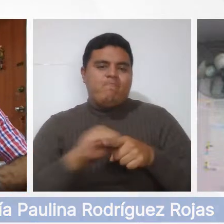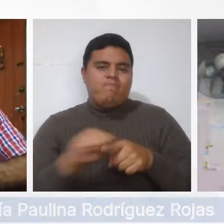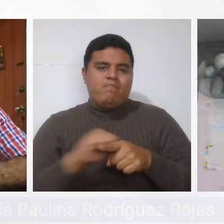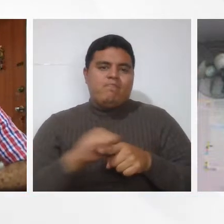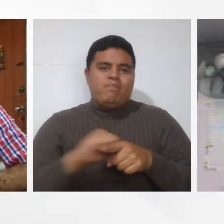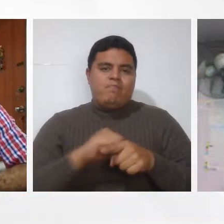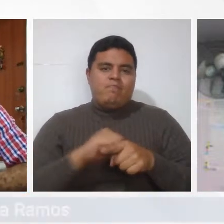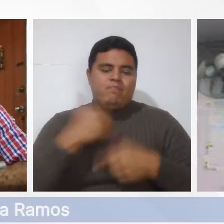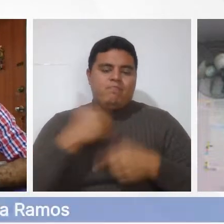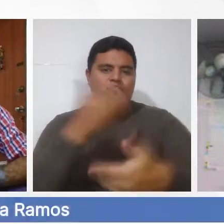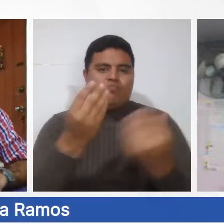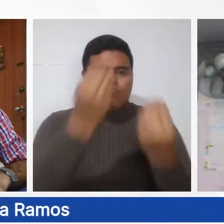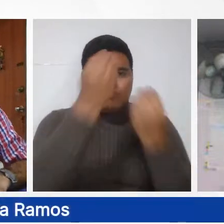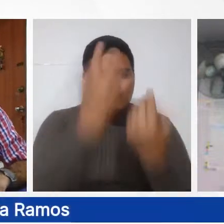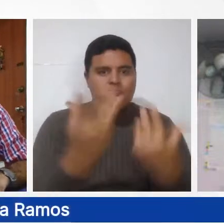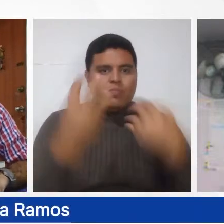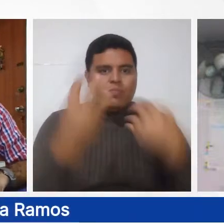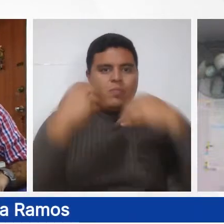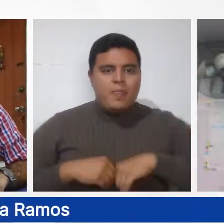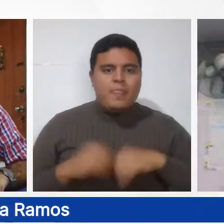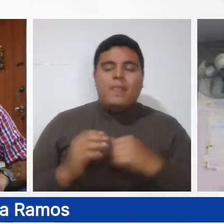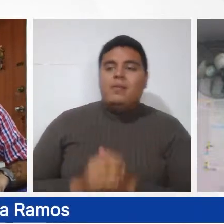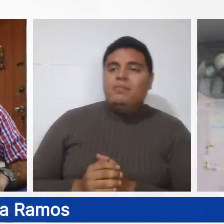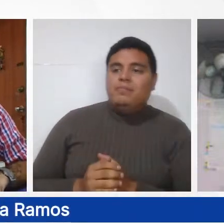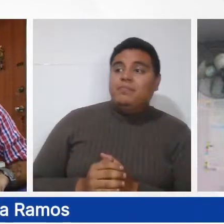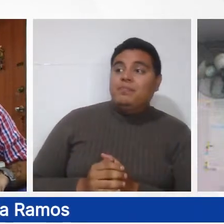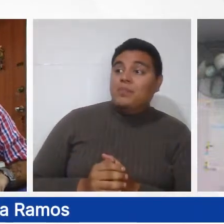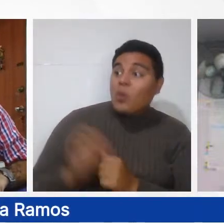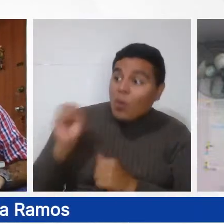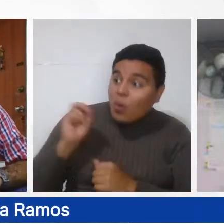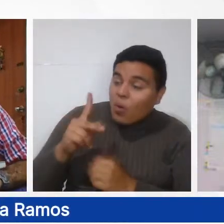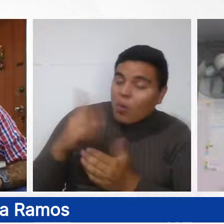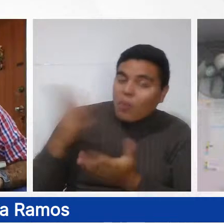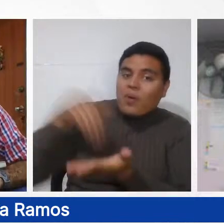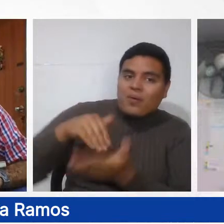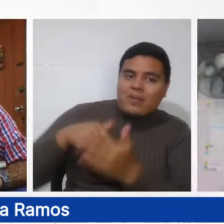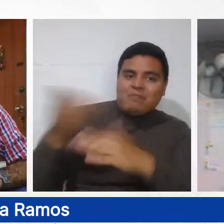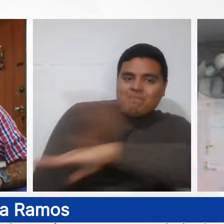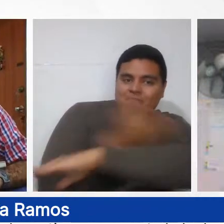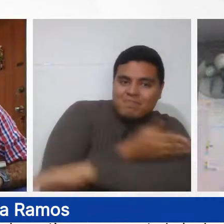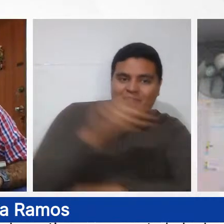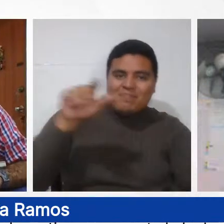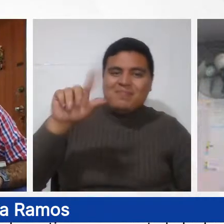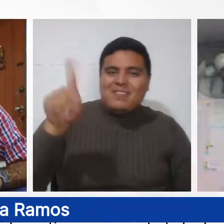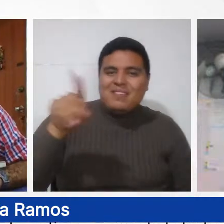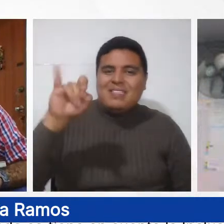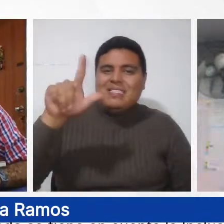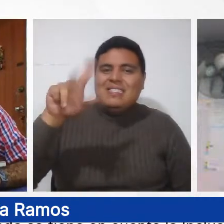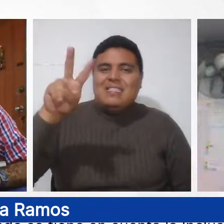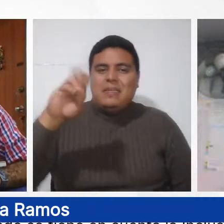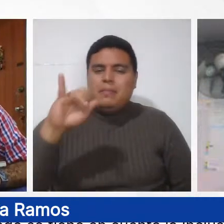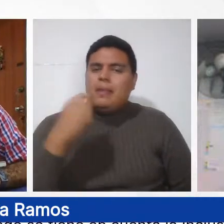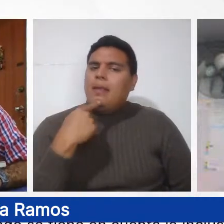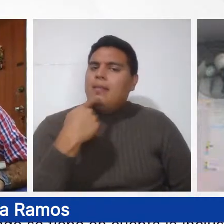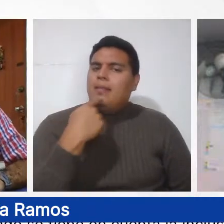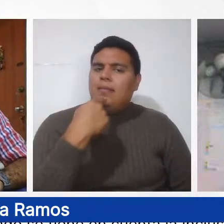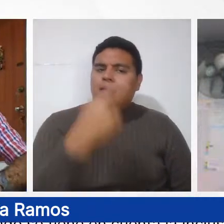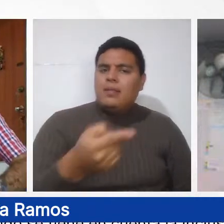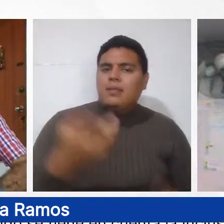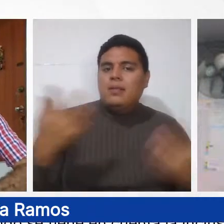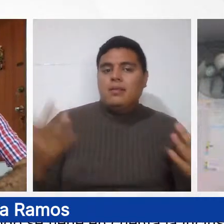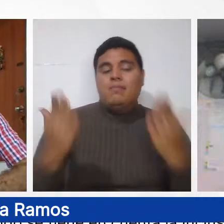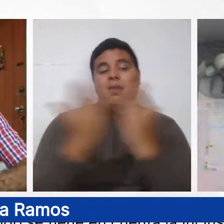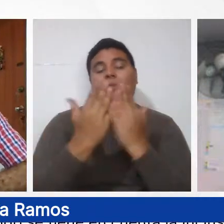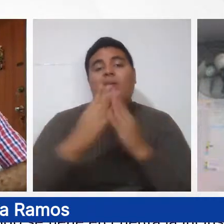Y antes de empezar con el maestro, ya que está listo, vamos con Silvia Ramos, también que nos dice, cuando se tiene en cuenta la inclusión educativa, se debe trabajar de acuerdo